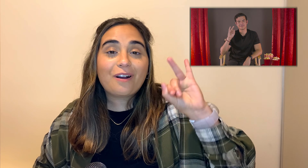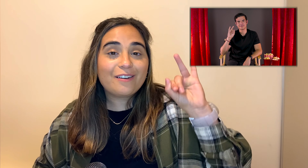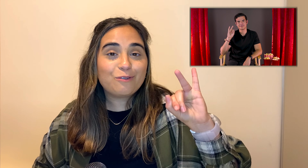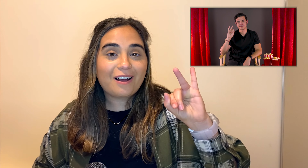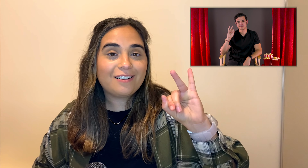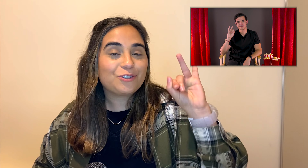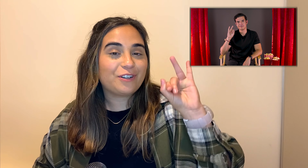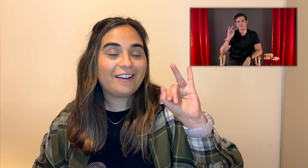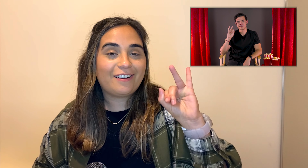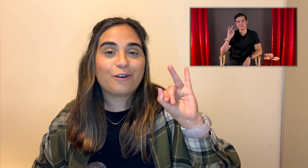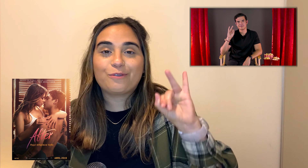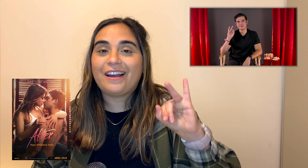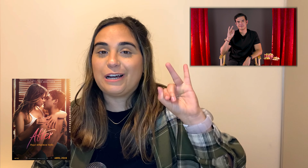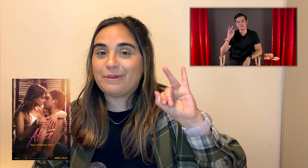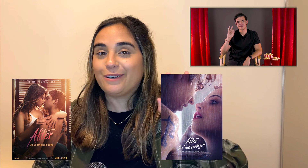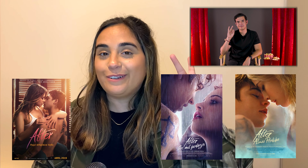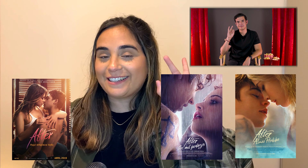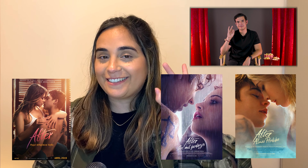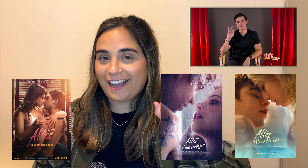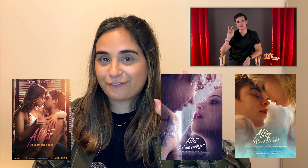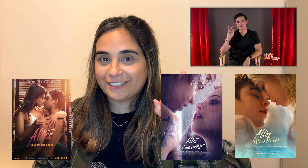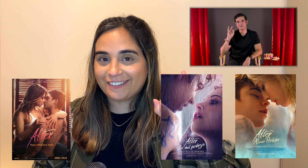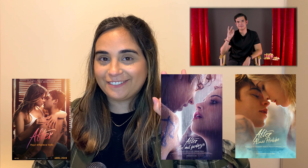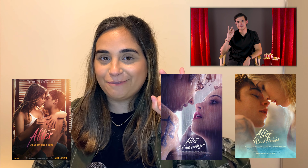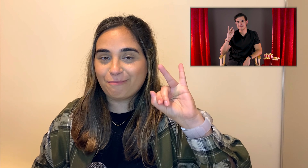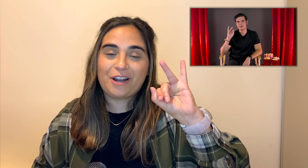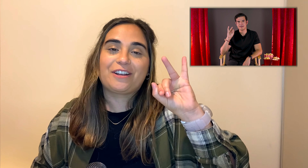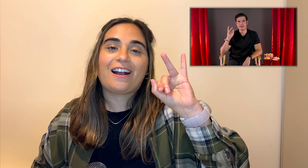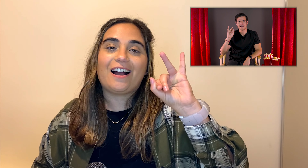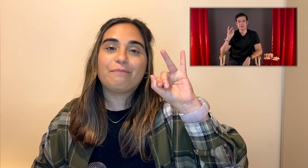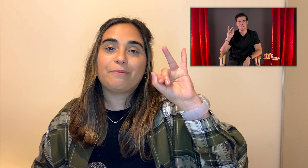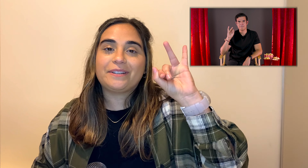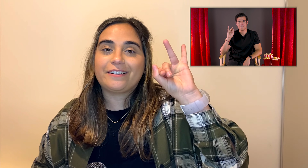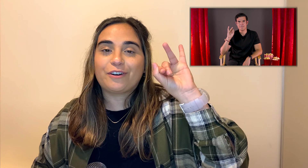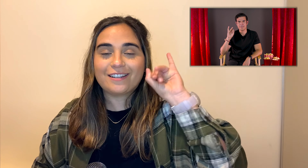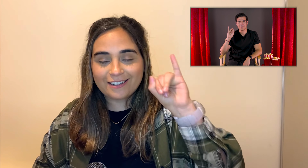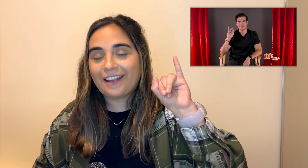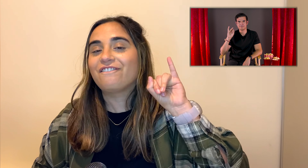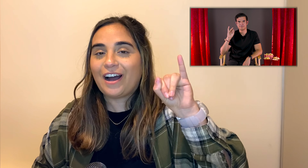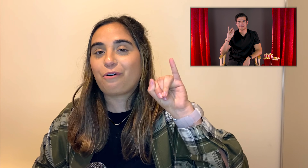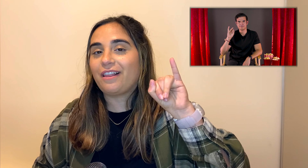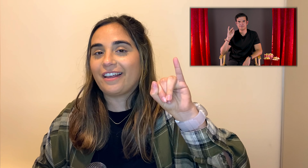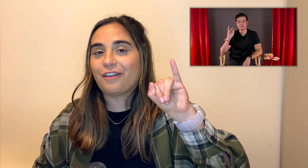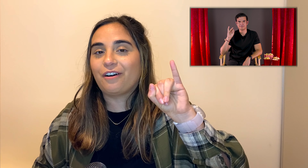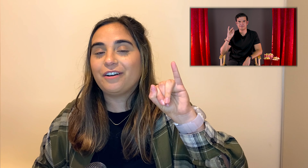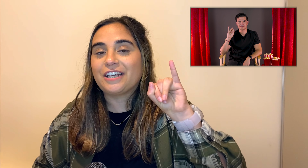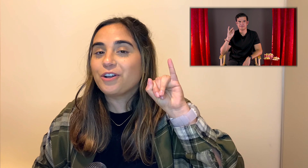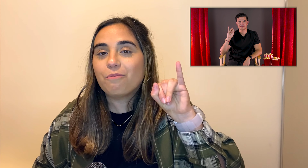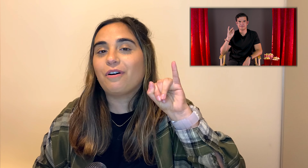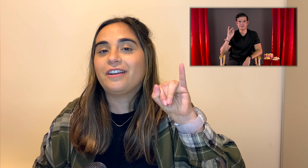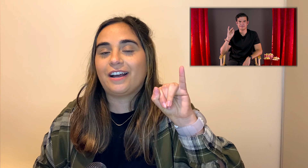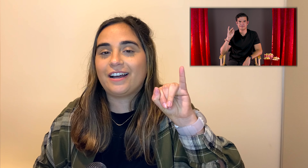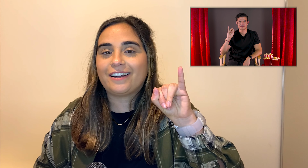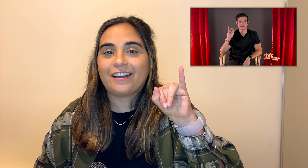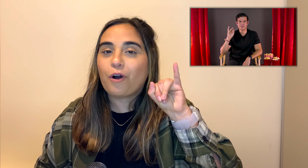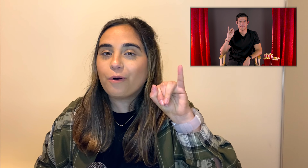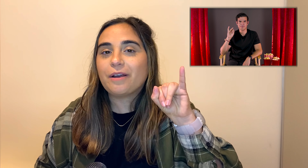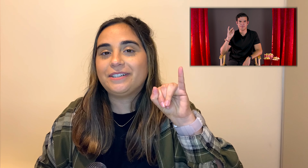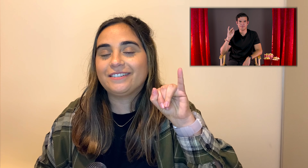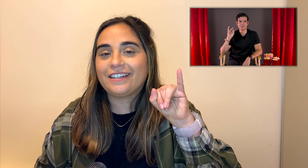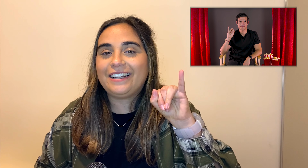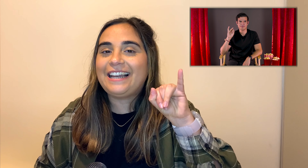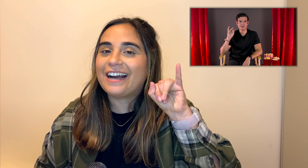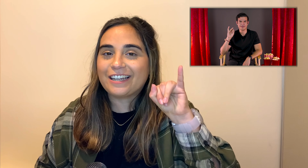Yo Nunca Nunca lloré con una de las películas de After. Bueno, y acá Pepe te tengo que decir que bajo el dedo y no puedo negar que